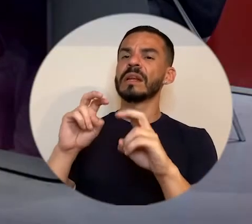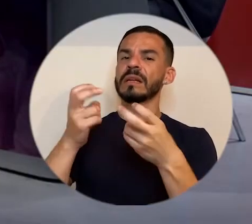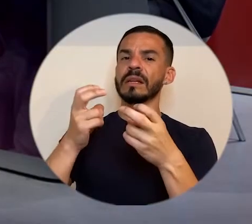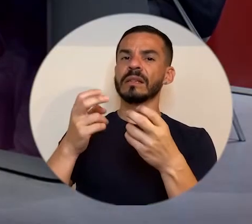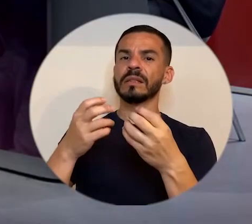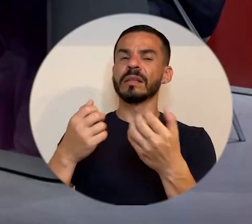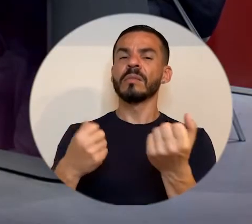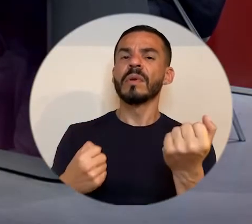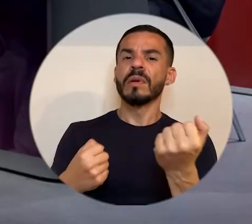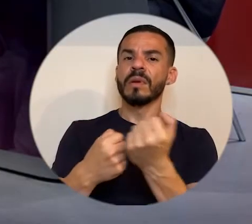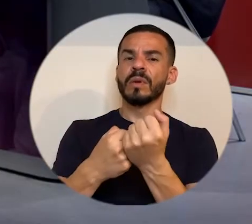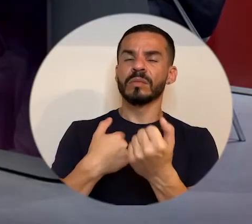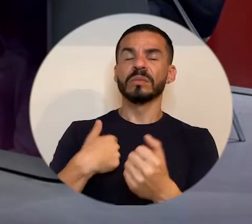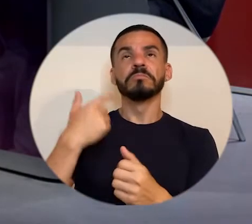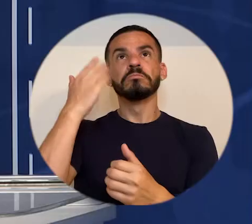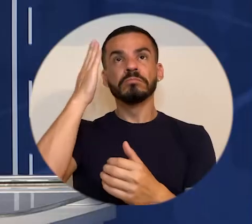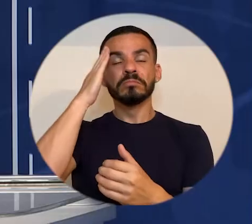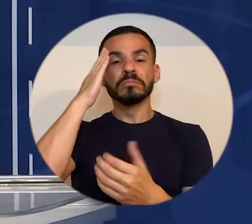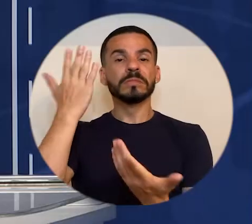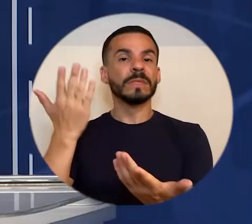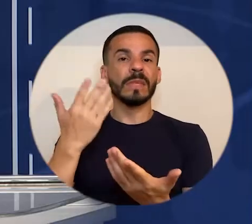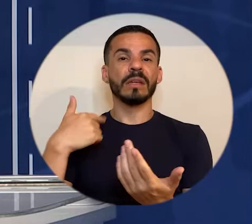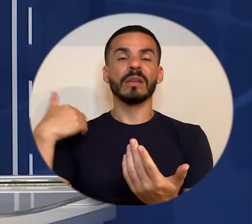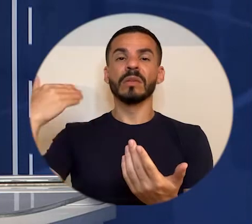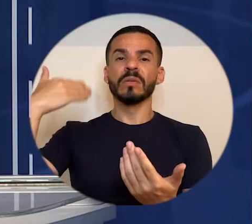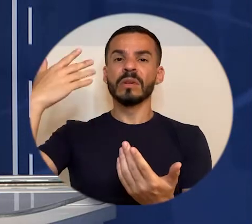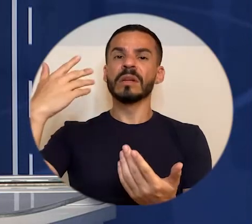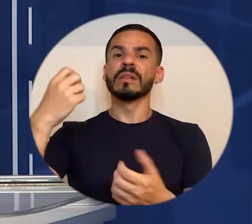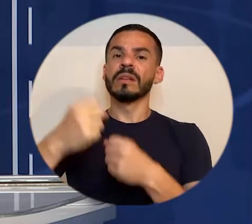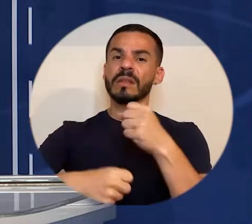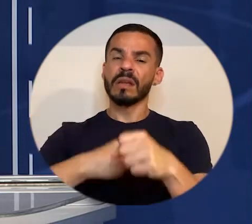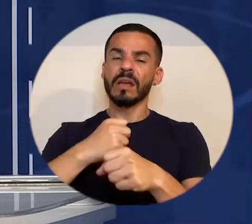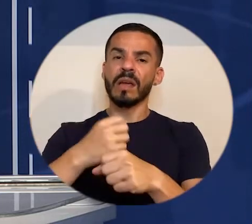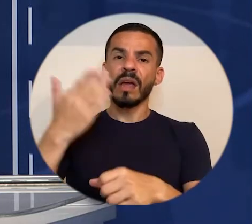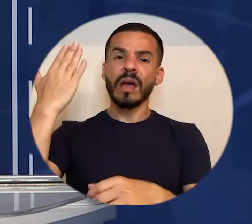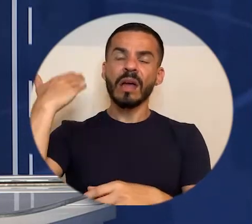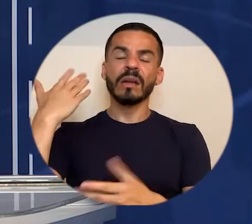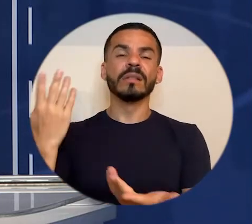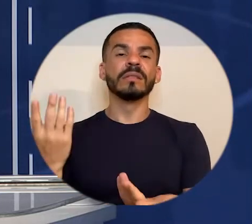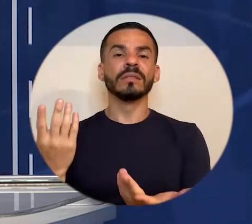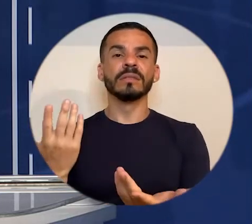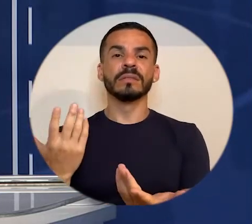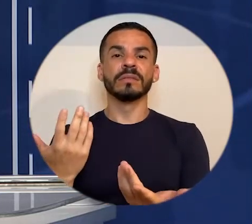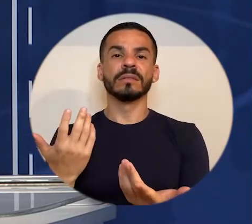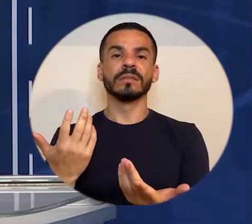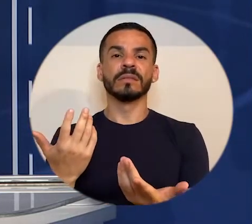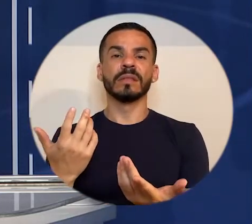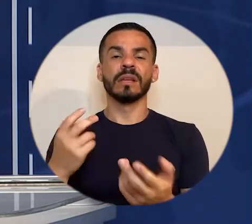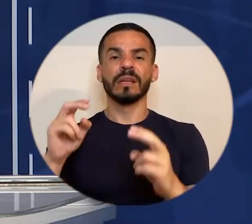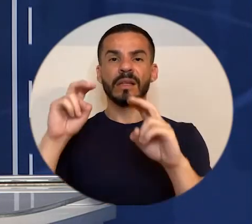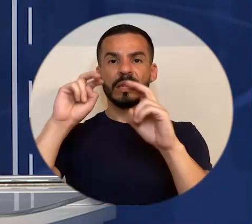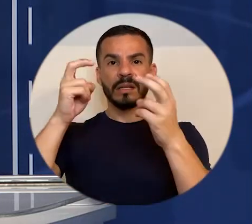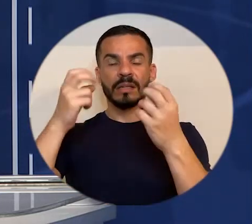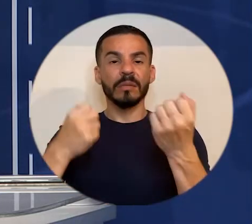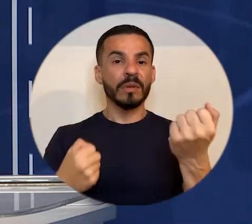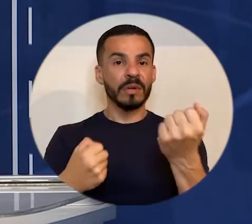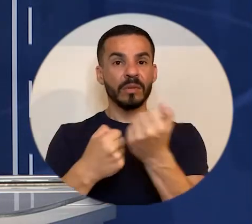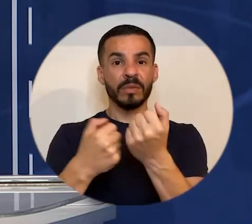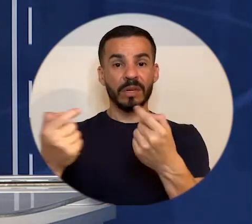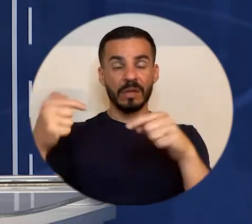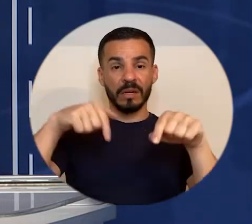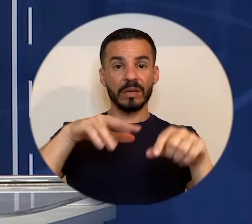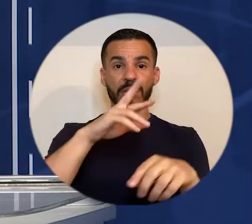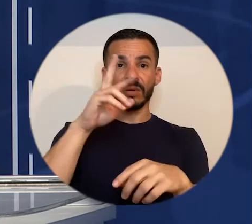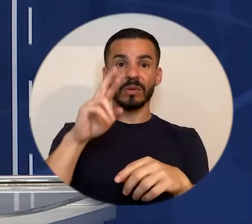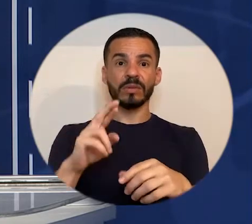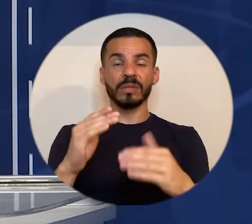tema de cooperación? Porque he sabido que durante varias décadas ¿verdad? El tema de cooperación hacia